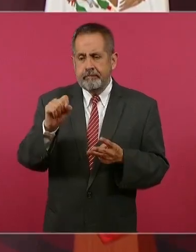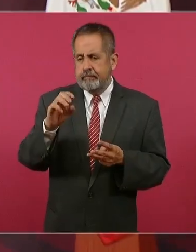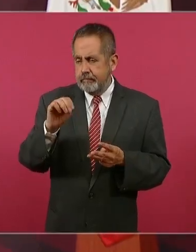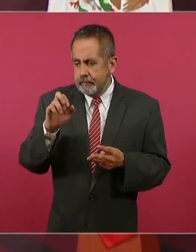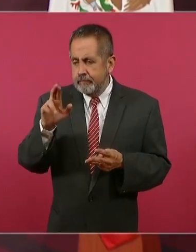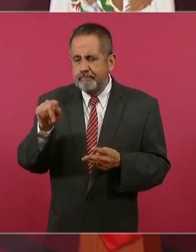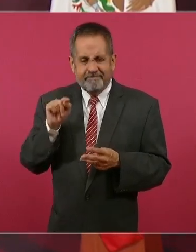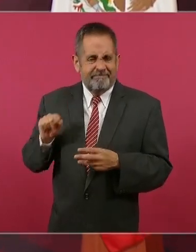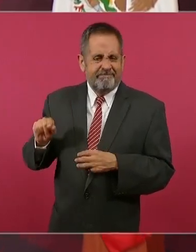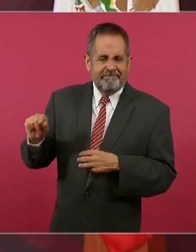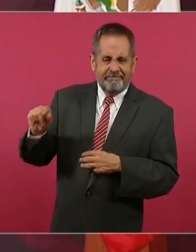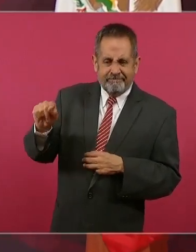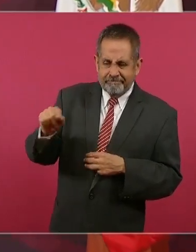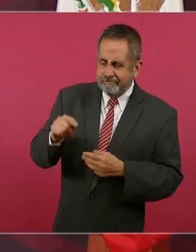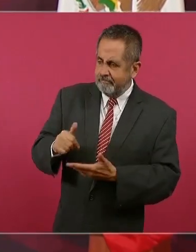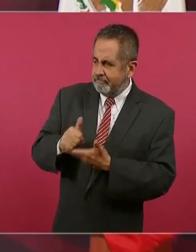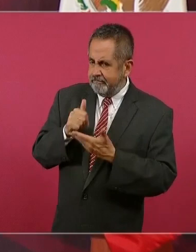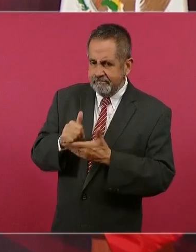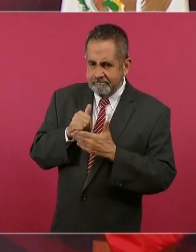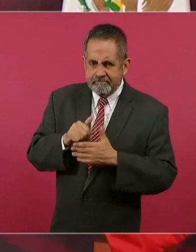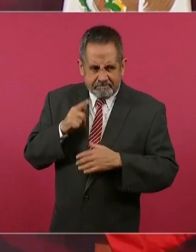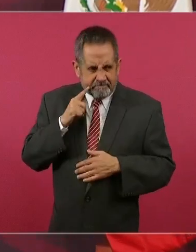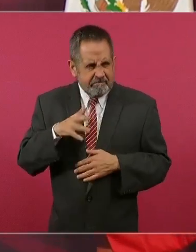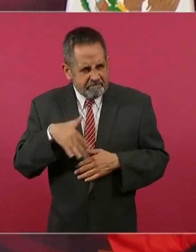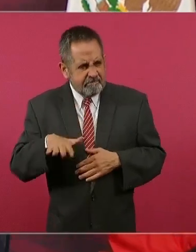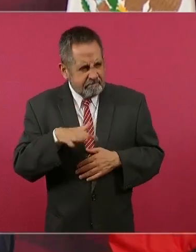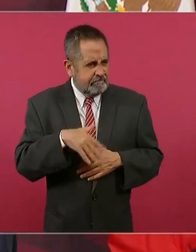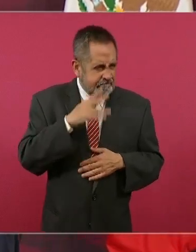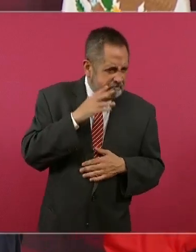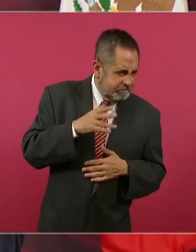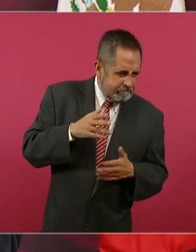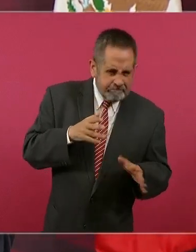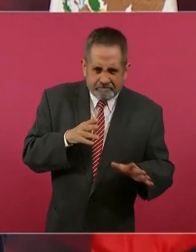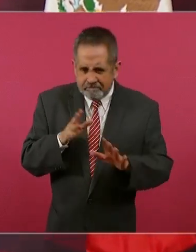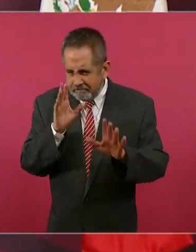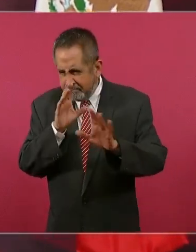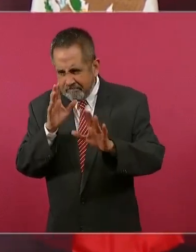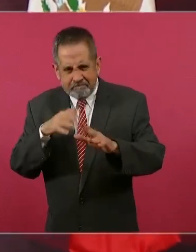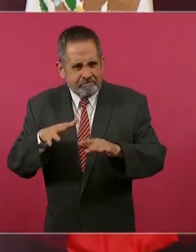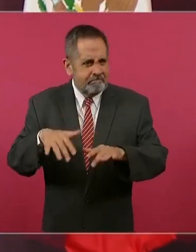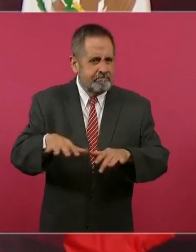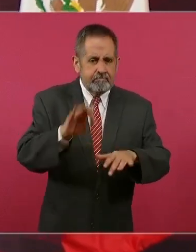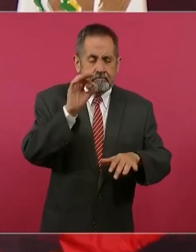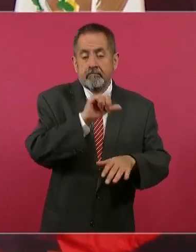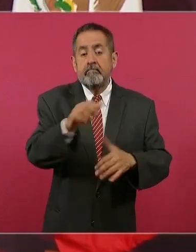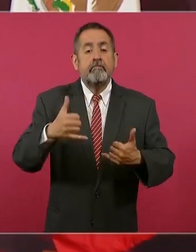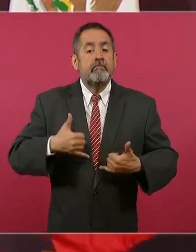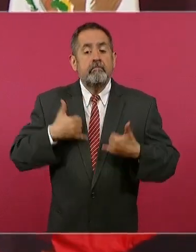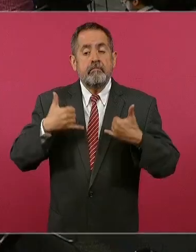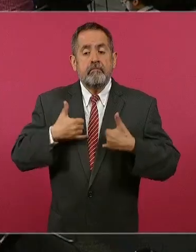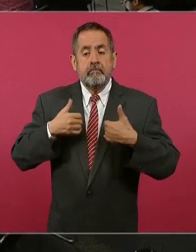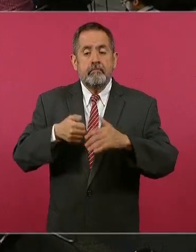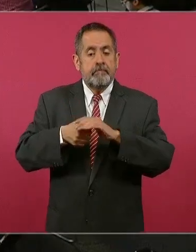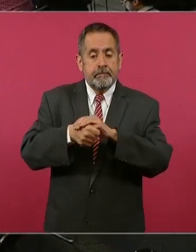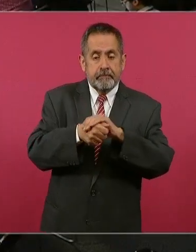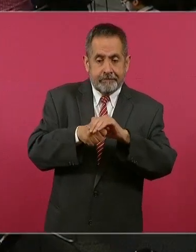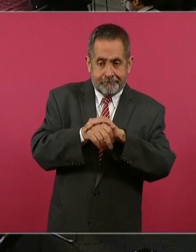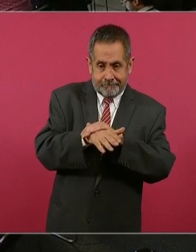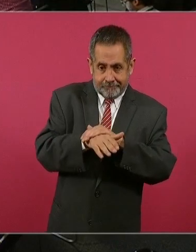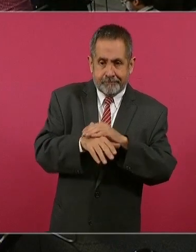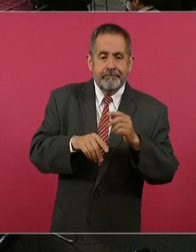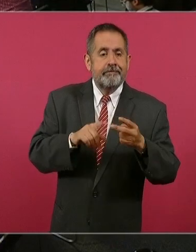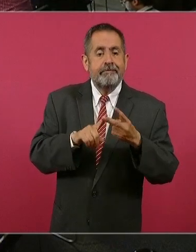porque tenemos el compromiso de buscar a los jóvenes desaparecidos de Ayotzinapa y